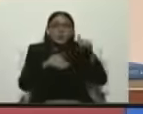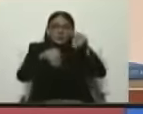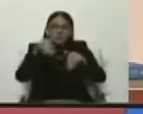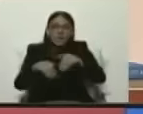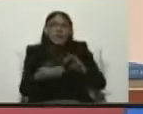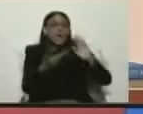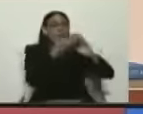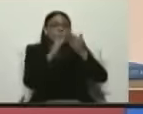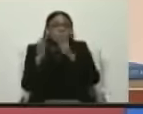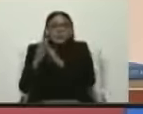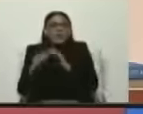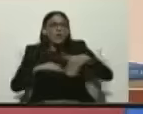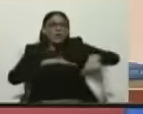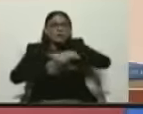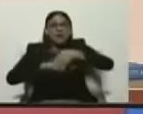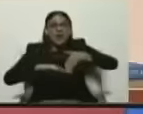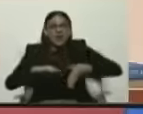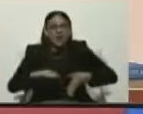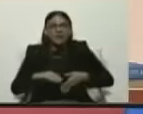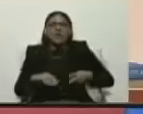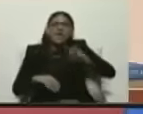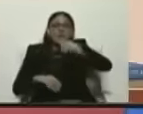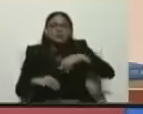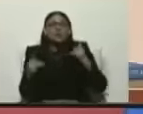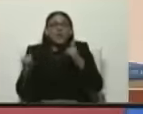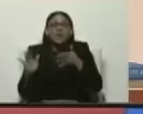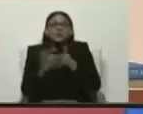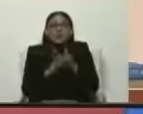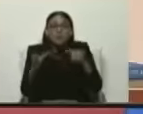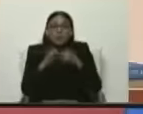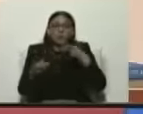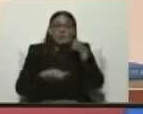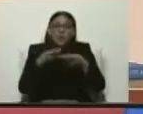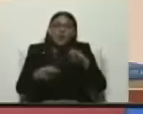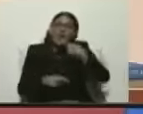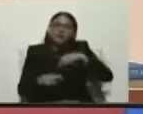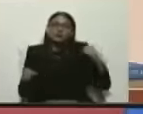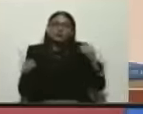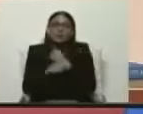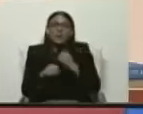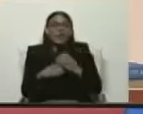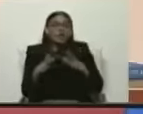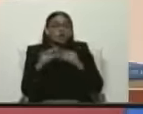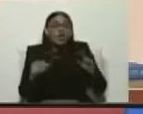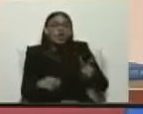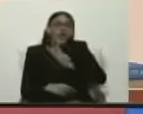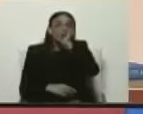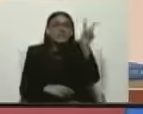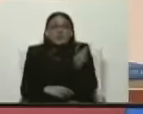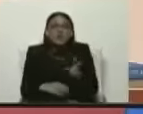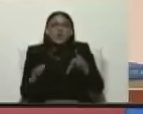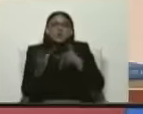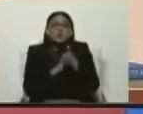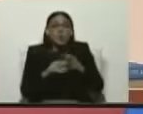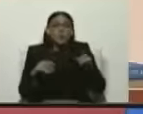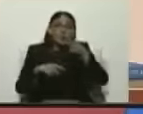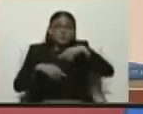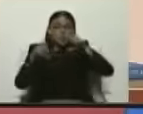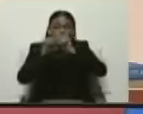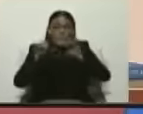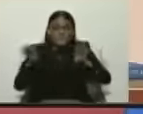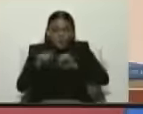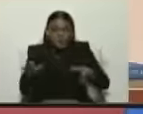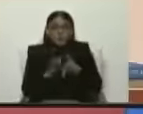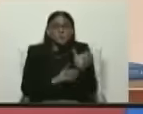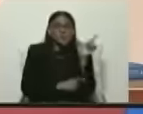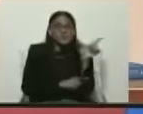comunidades y en las calles. Ahora tenemos un partido que está a lo largo y ancho del país, tanto en su estructura PSUV como en su